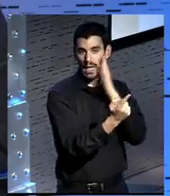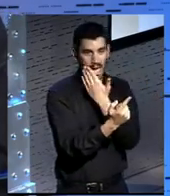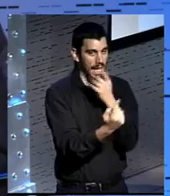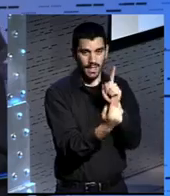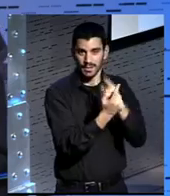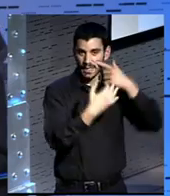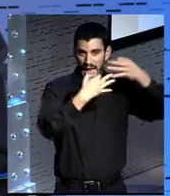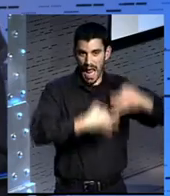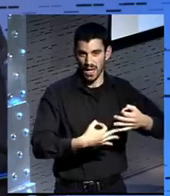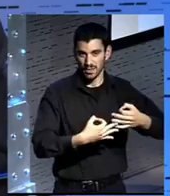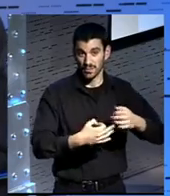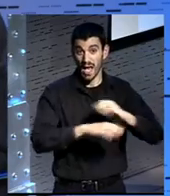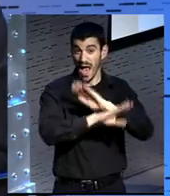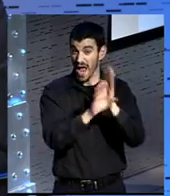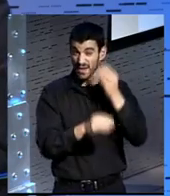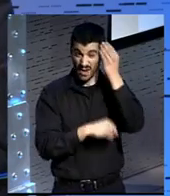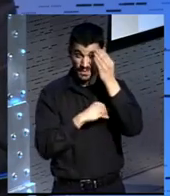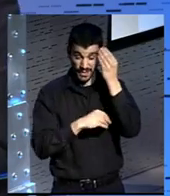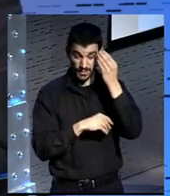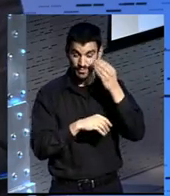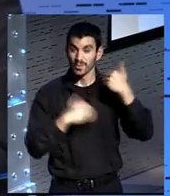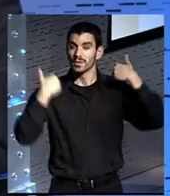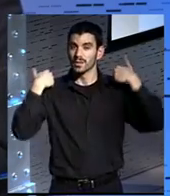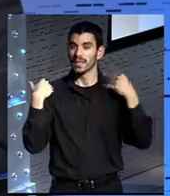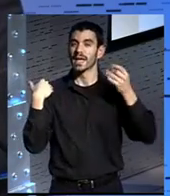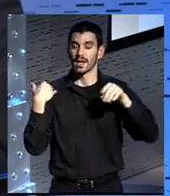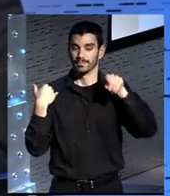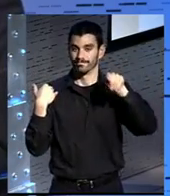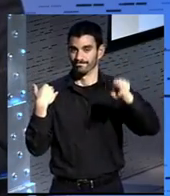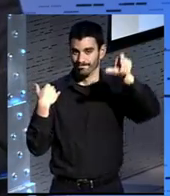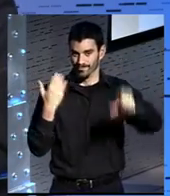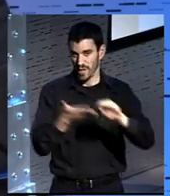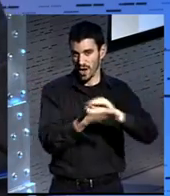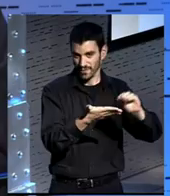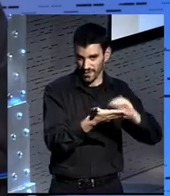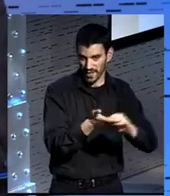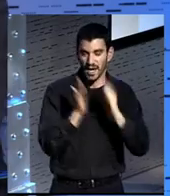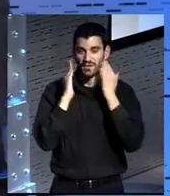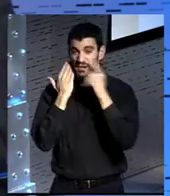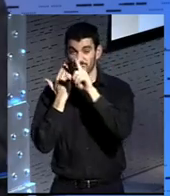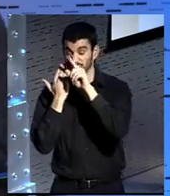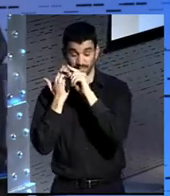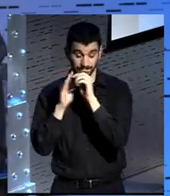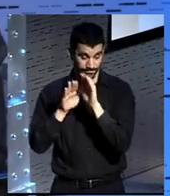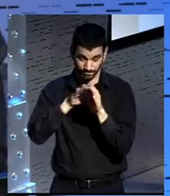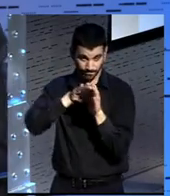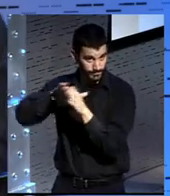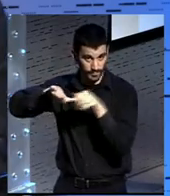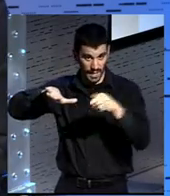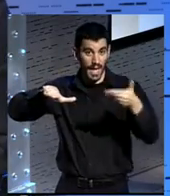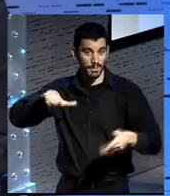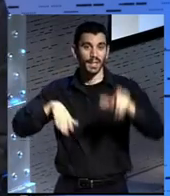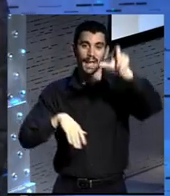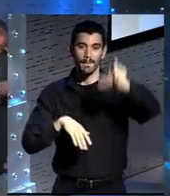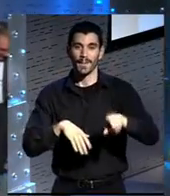la captación la estamos asignando todas a esa red de oficinas que efectivamente es la que capitaliza el crecimiento del